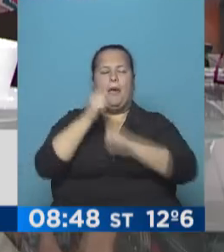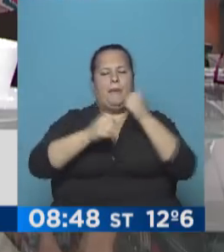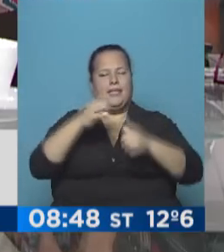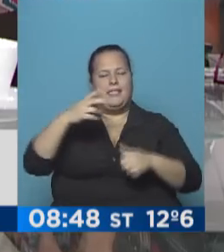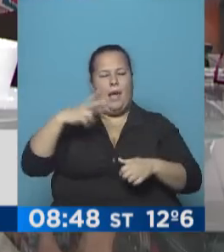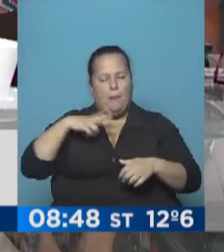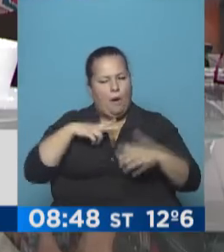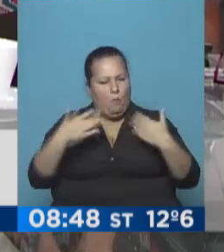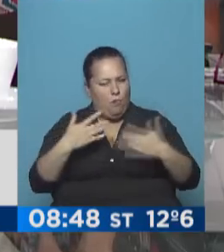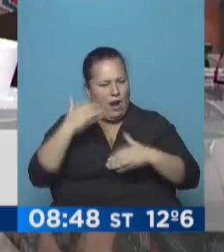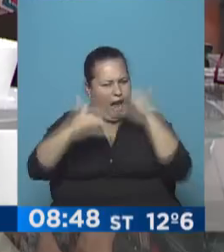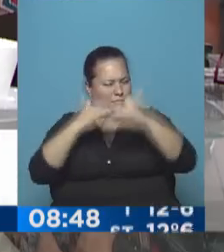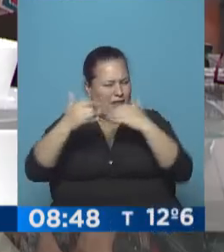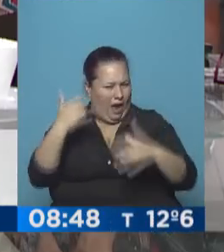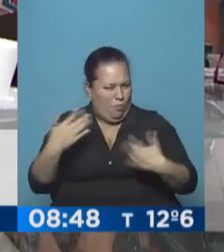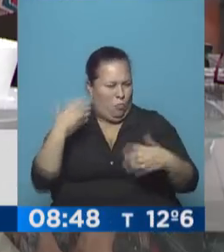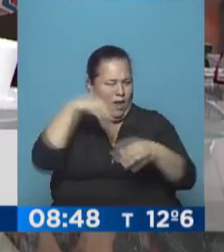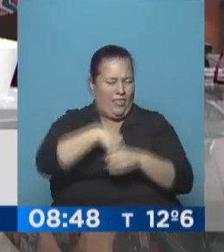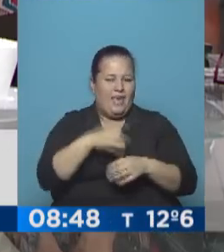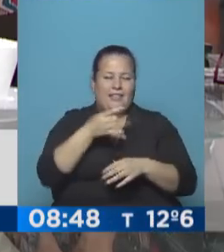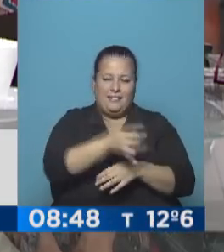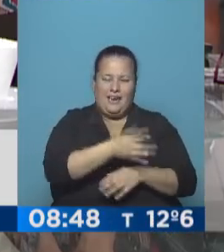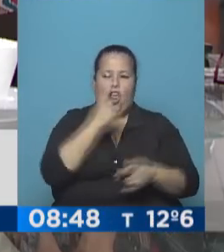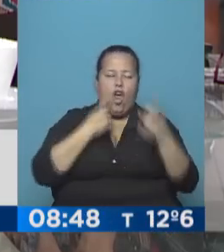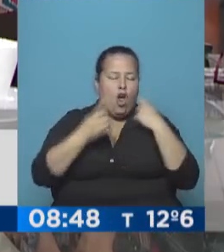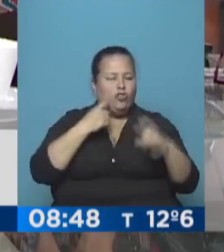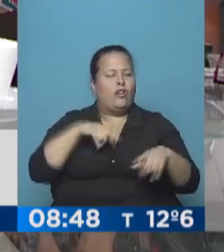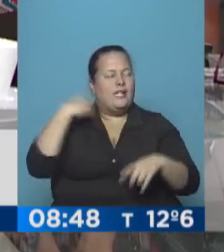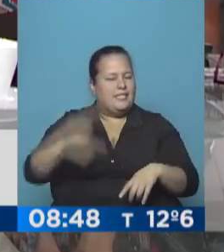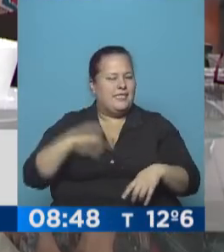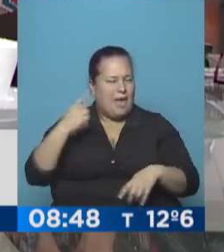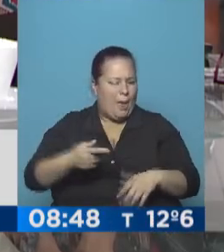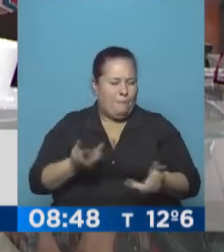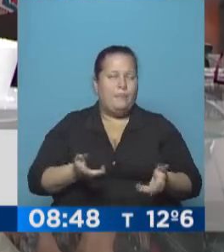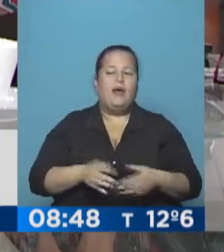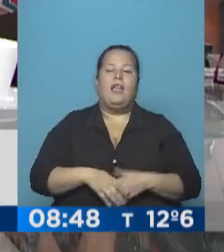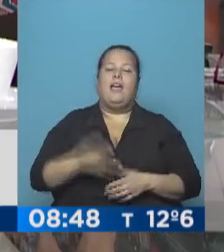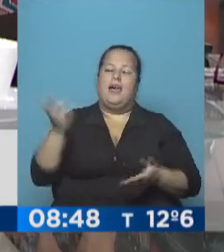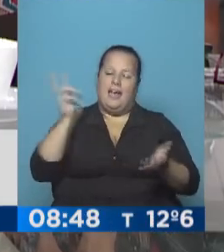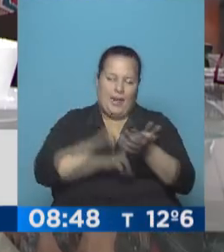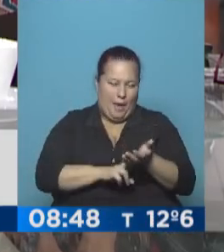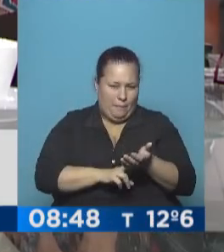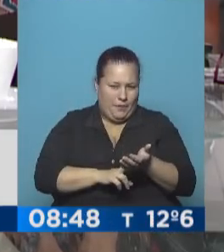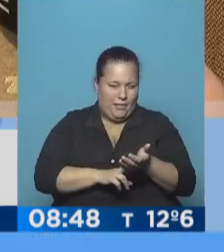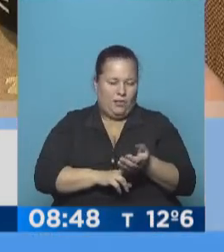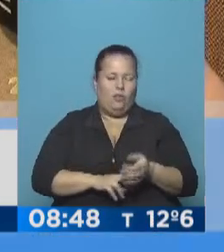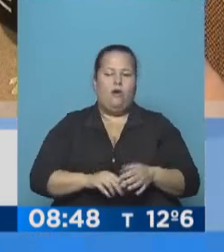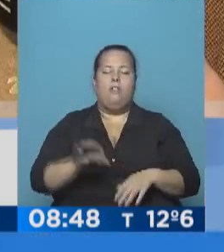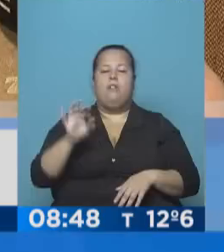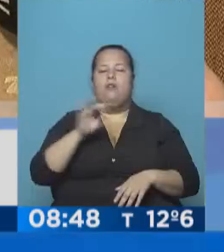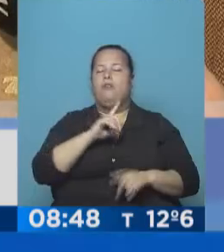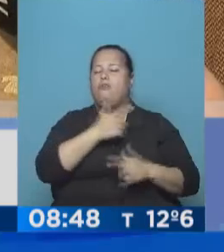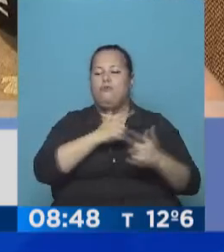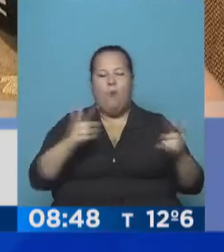están capacitadas en esta línea, que están siendo monitoreadas de manera permanente, y ratifico, no